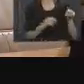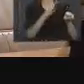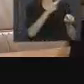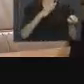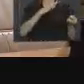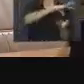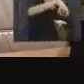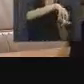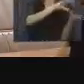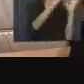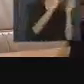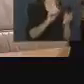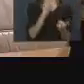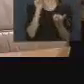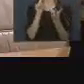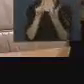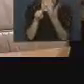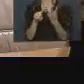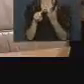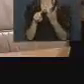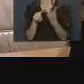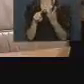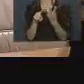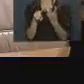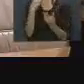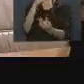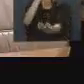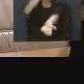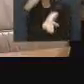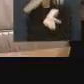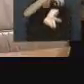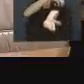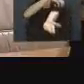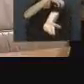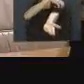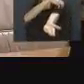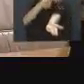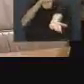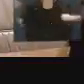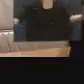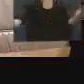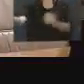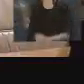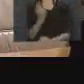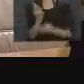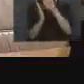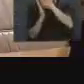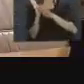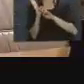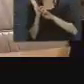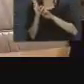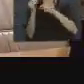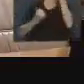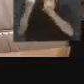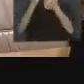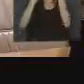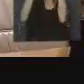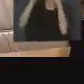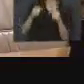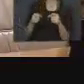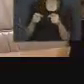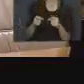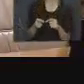ambiente y finalmente la instancia regional que califica el proyecto A diferencia de lo que han